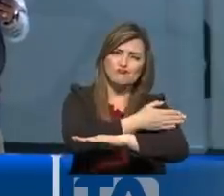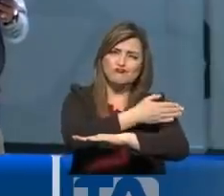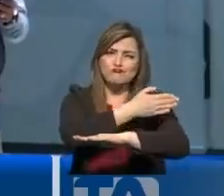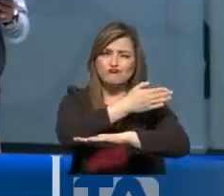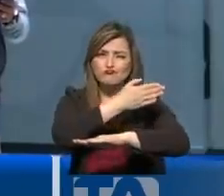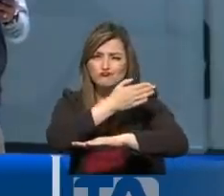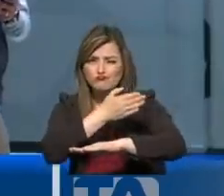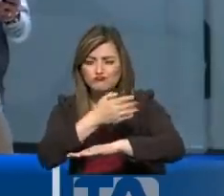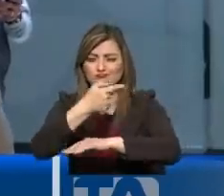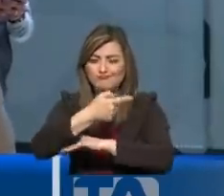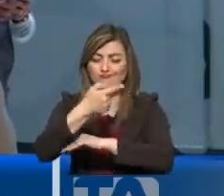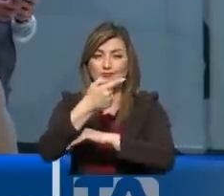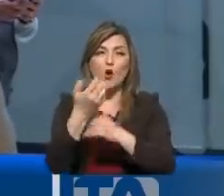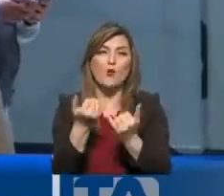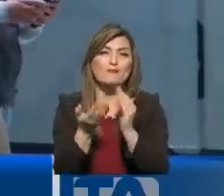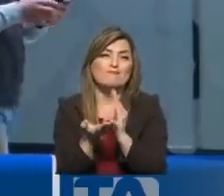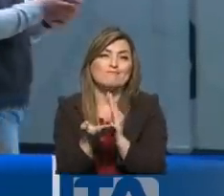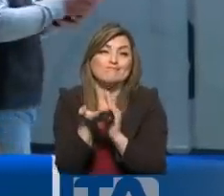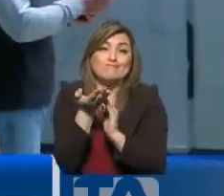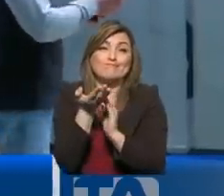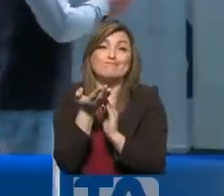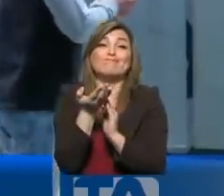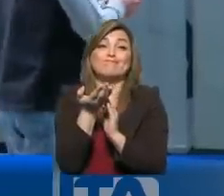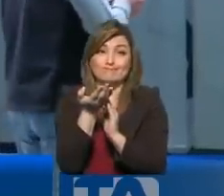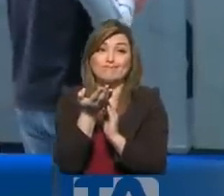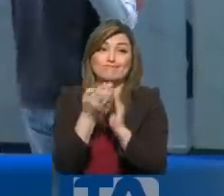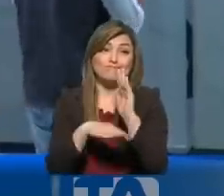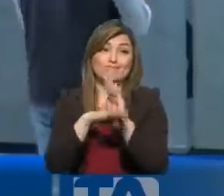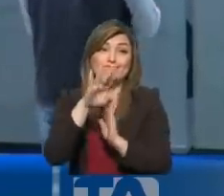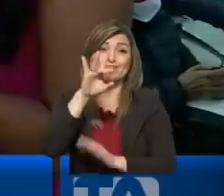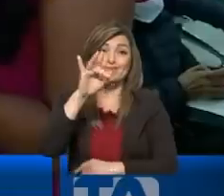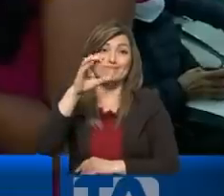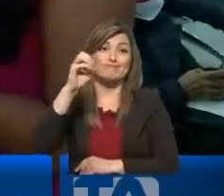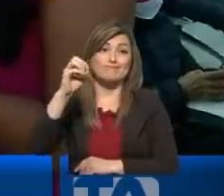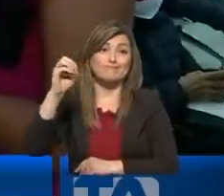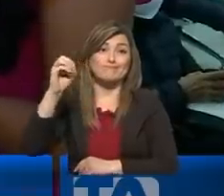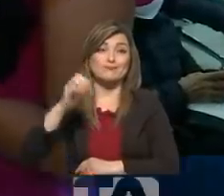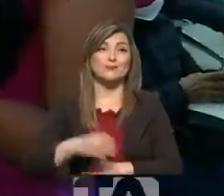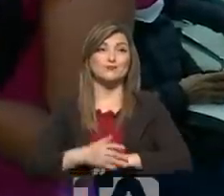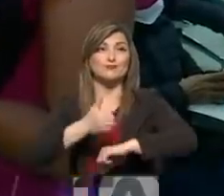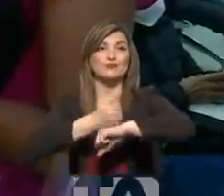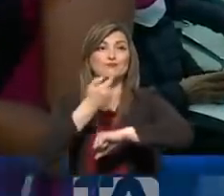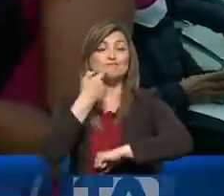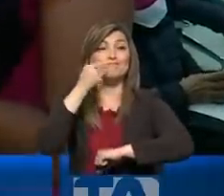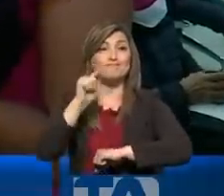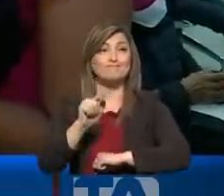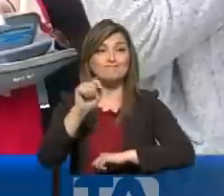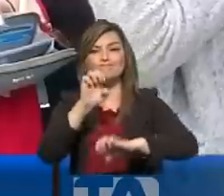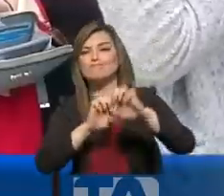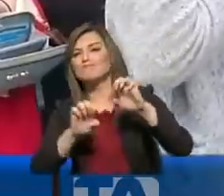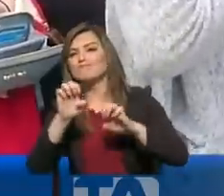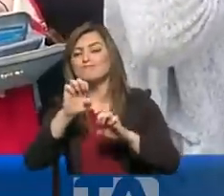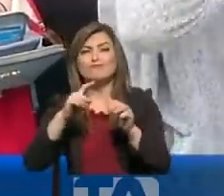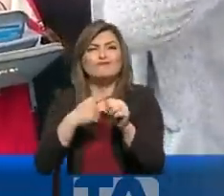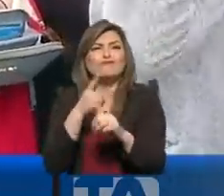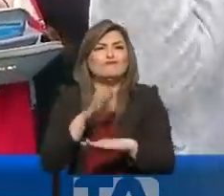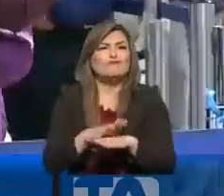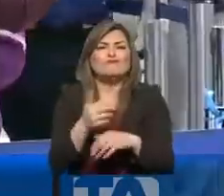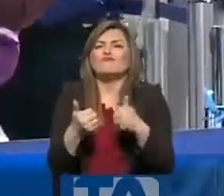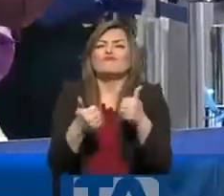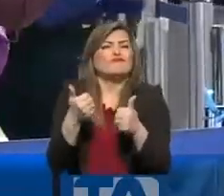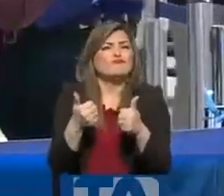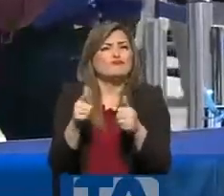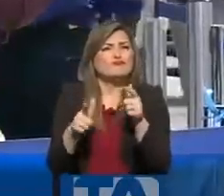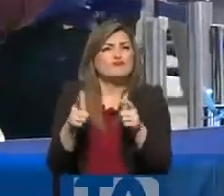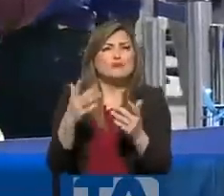esta fecha diarios, ahora actualmente sobrepasamos los 800. Las autoridades dicen en que ya han identificado la principal causa para que